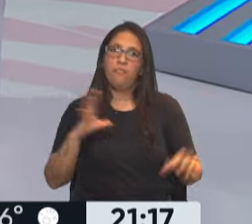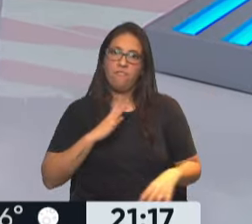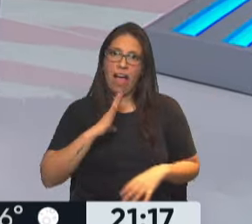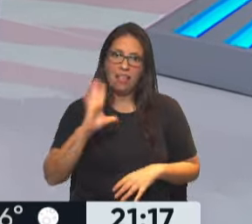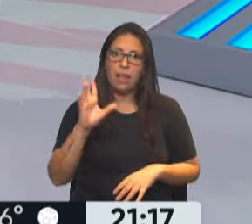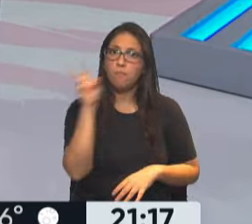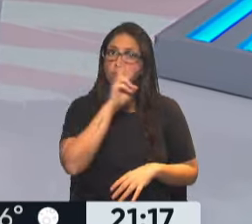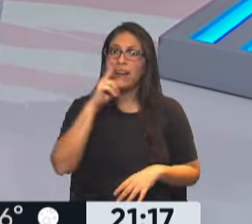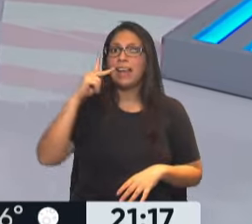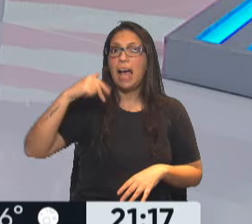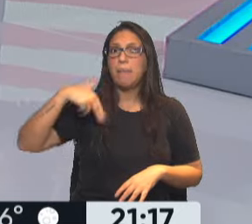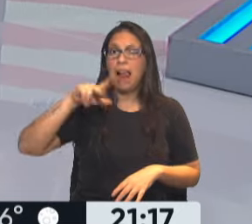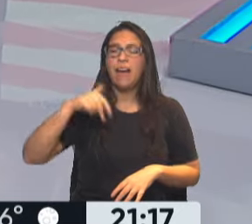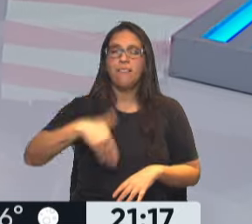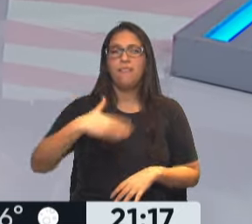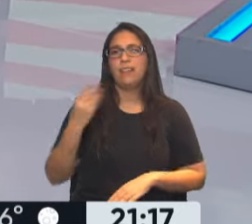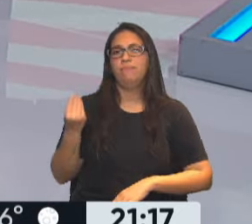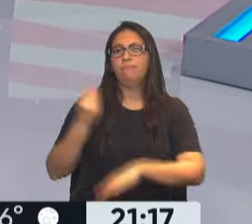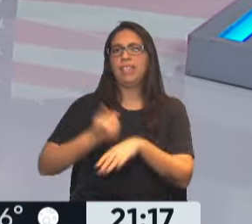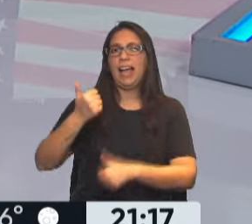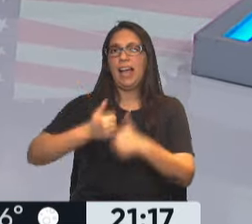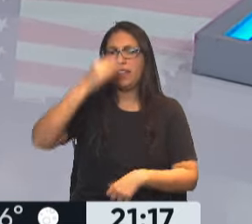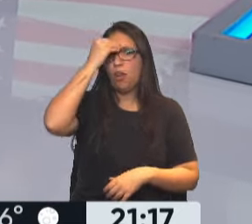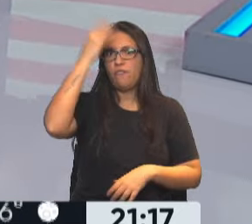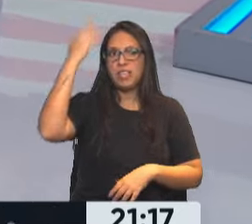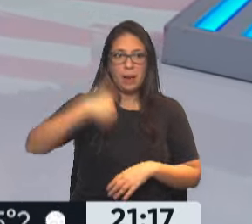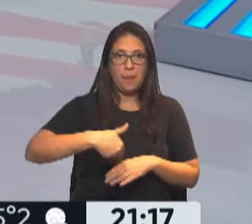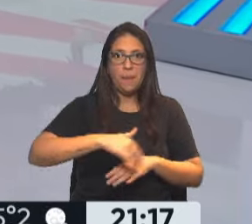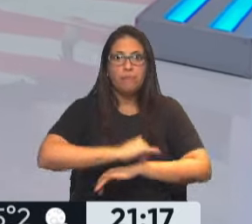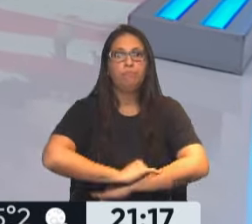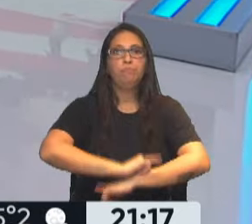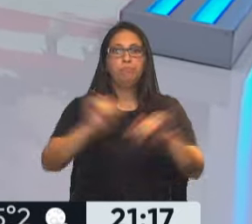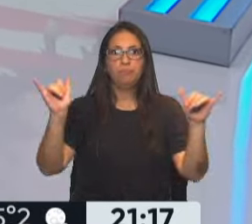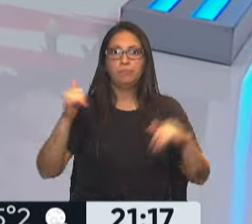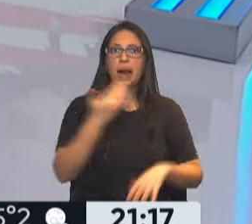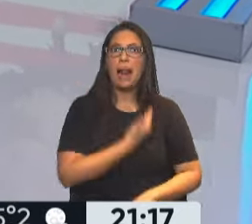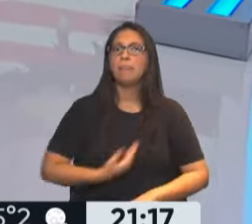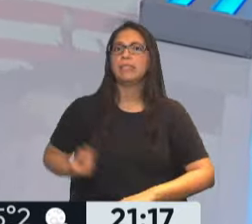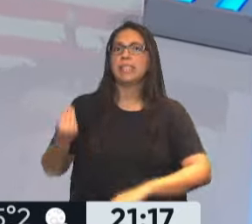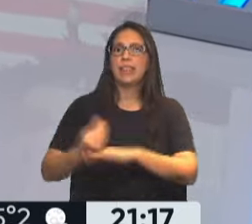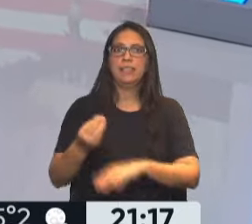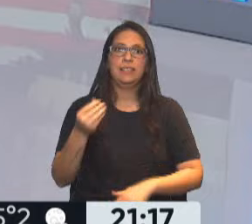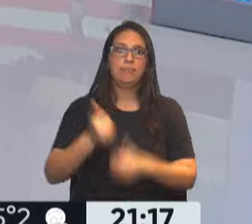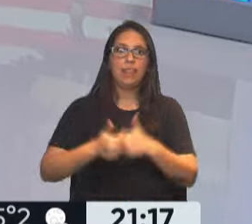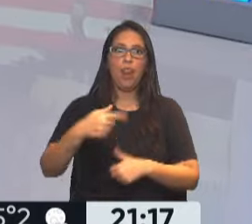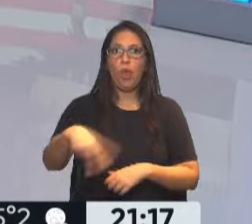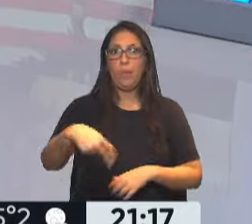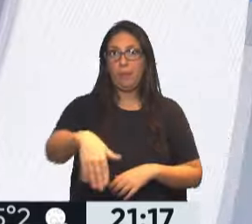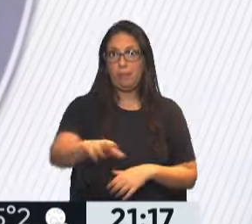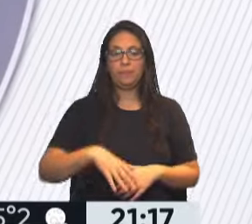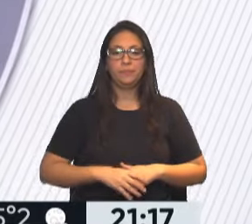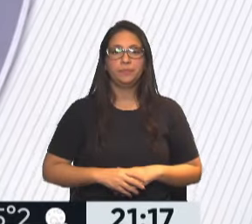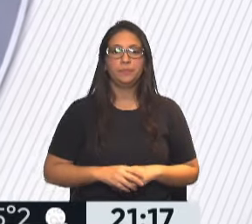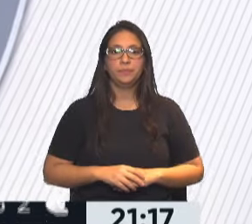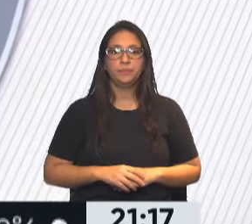Kamala Harris sea la candidata de manera oficial para competir por la presidencia en noviembre.